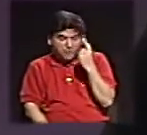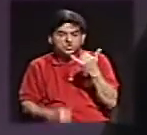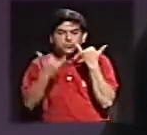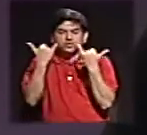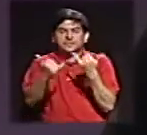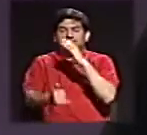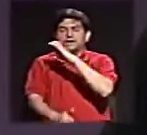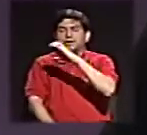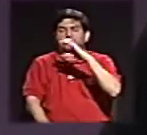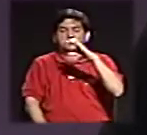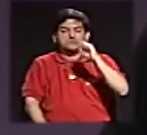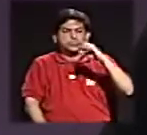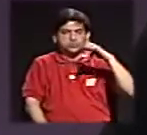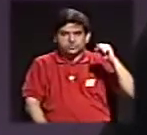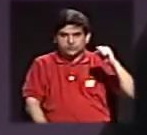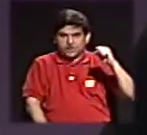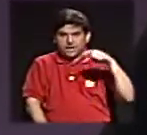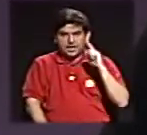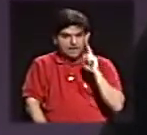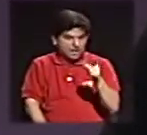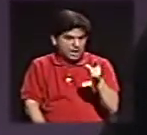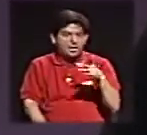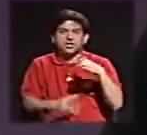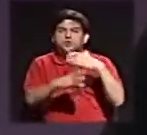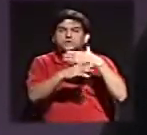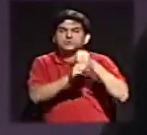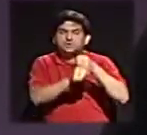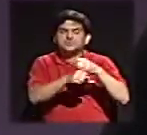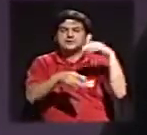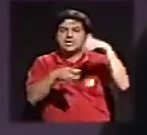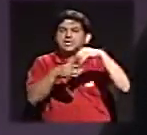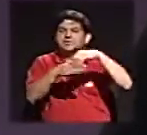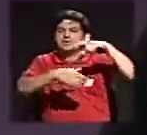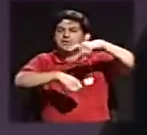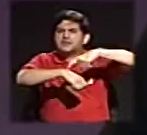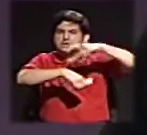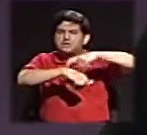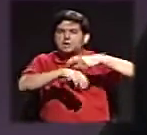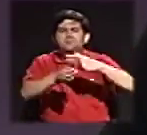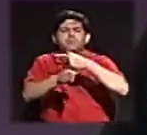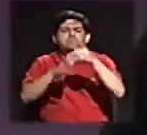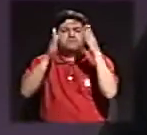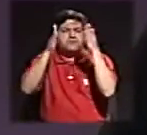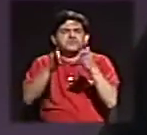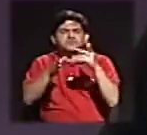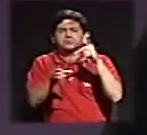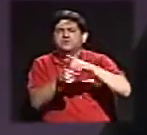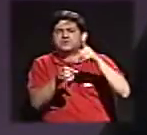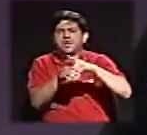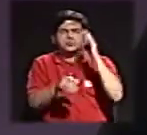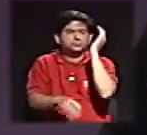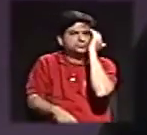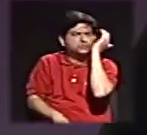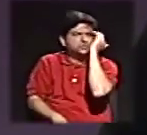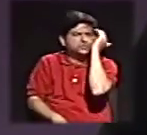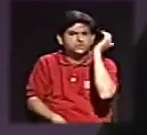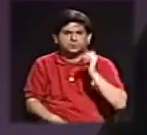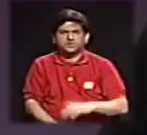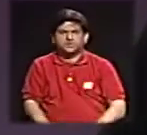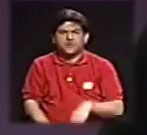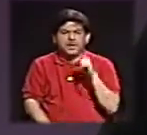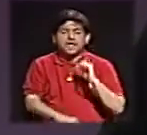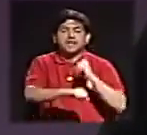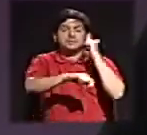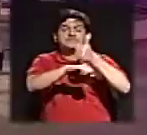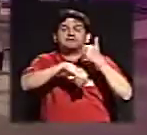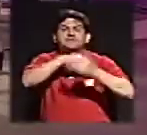Caja Costarricense de Seguro Social ha hecho y ha invertido tiempo, profesionales y conocimientos en